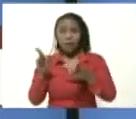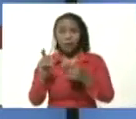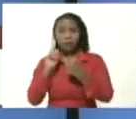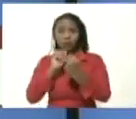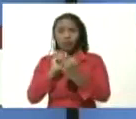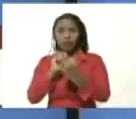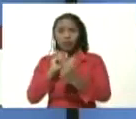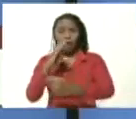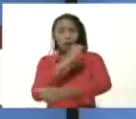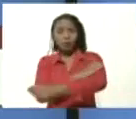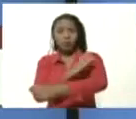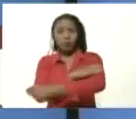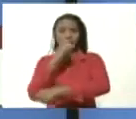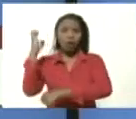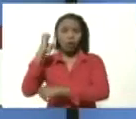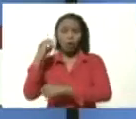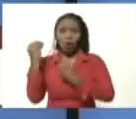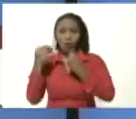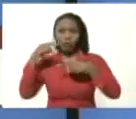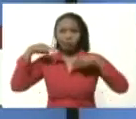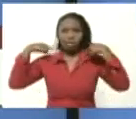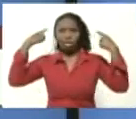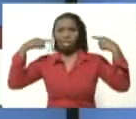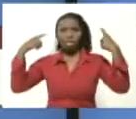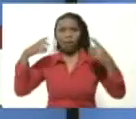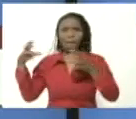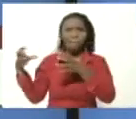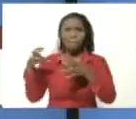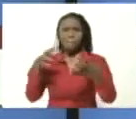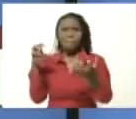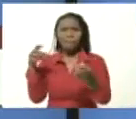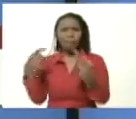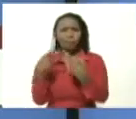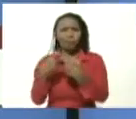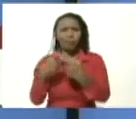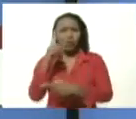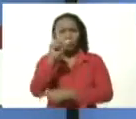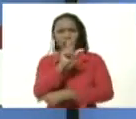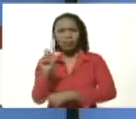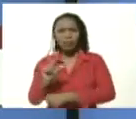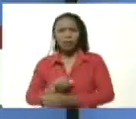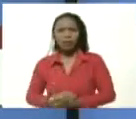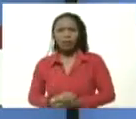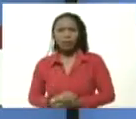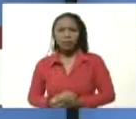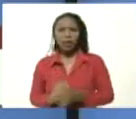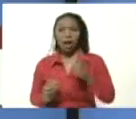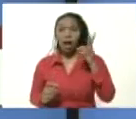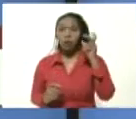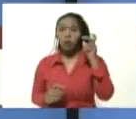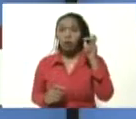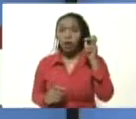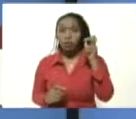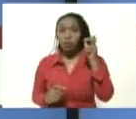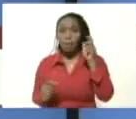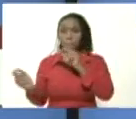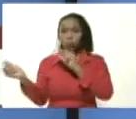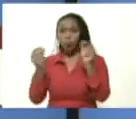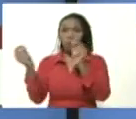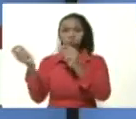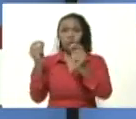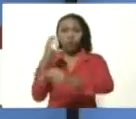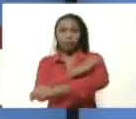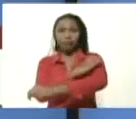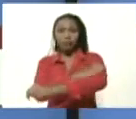oposición, para que tú veas cómo se vuelven locos en una semana al escuchar las locuras de los